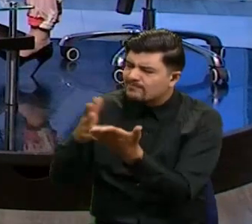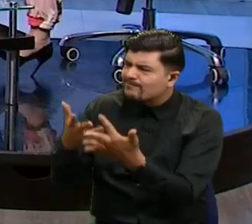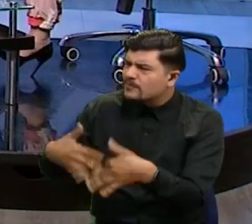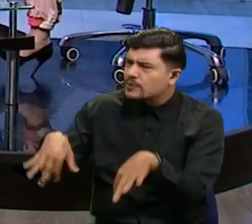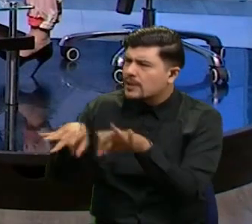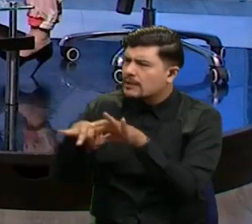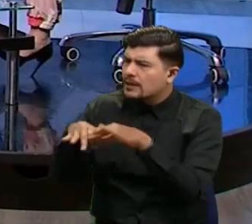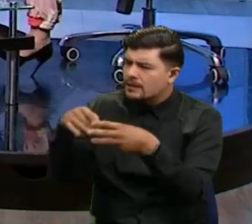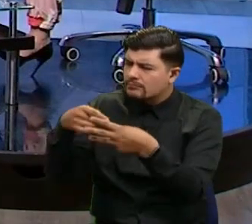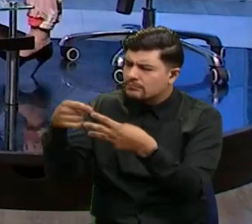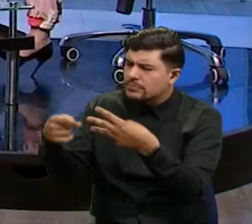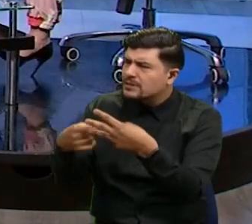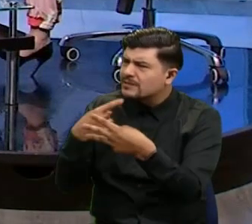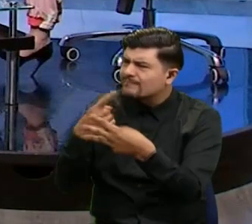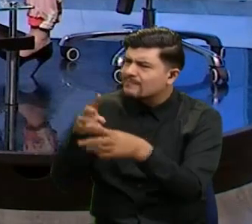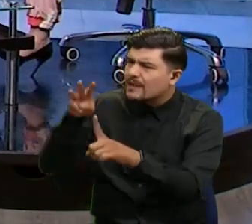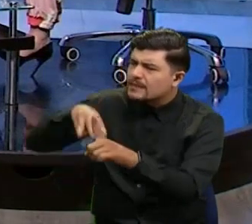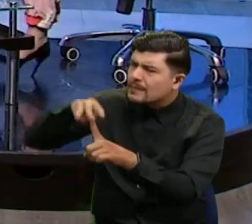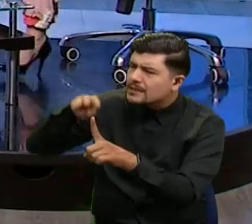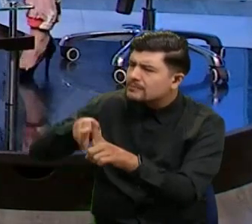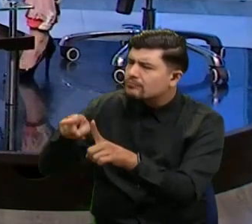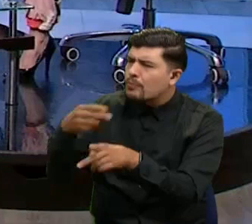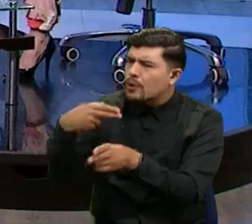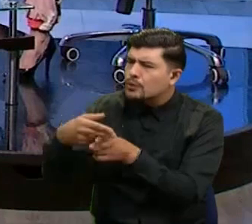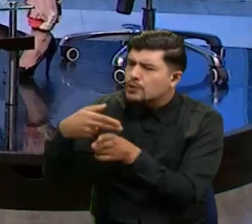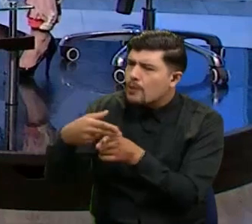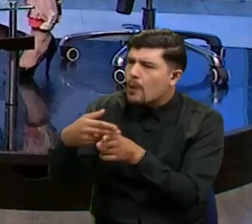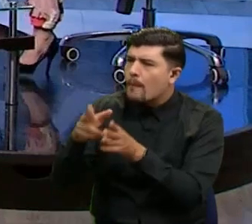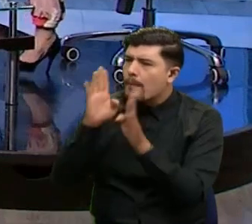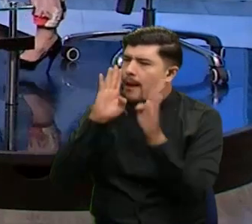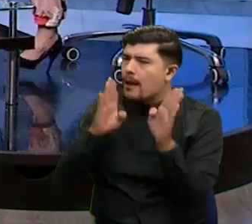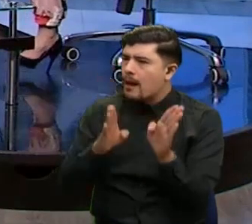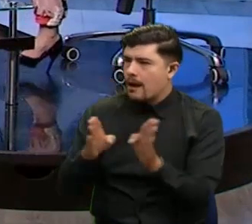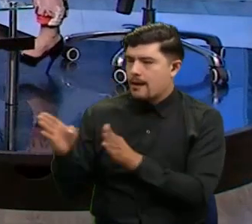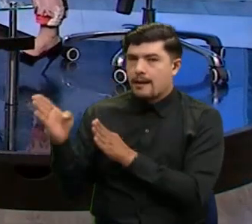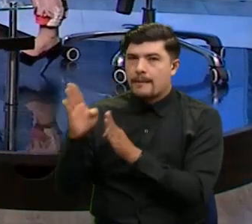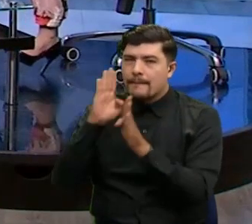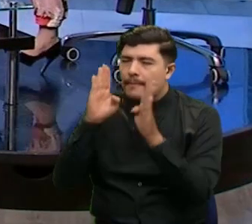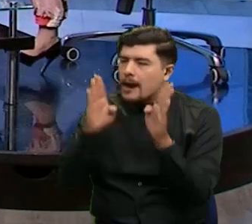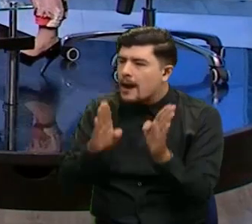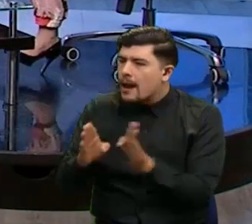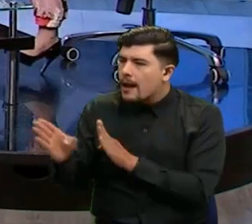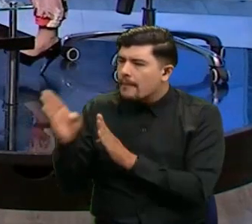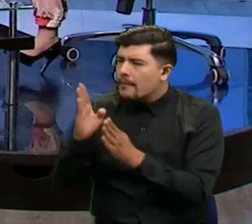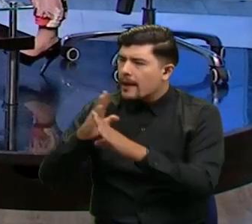de 3 meses en los cuales se espera hacer este plan de choque de mitigación para el COVID-19.